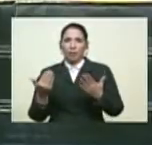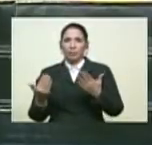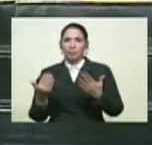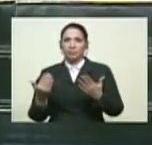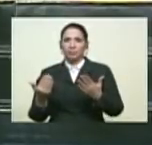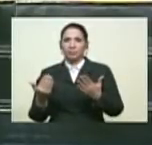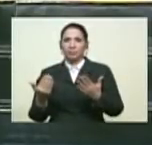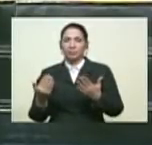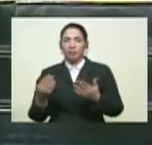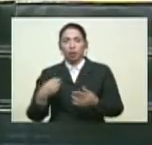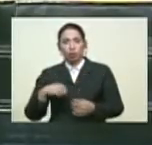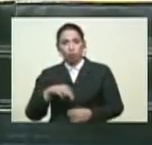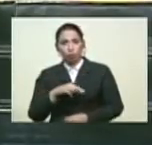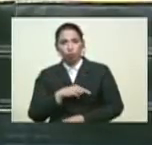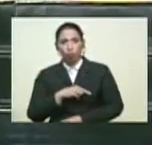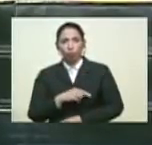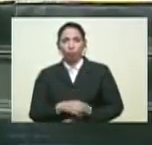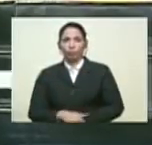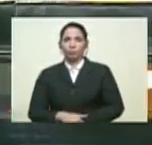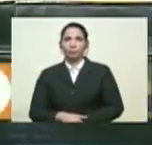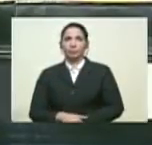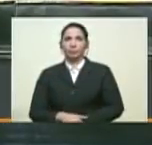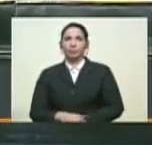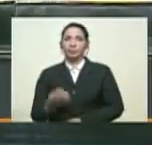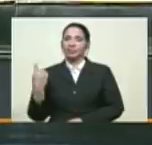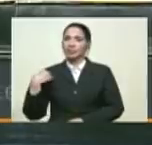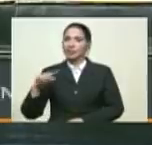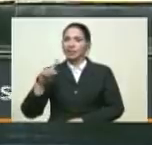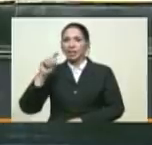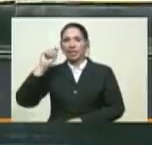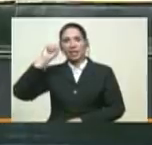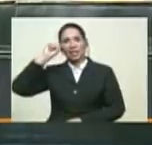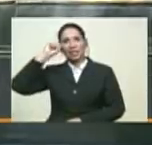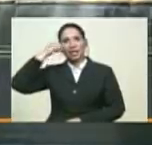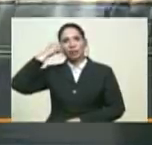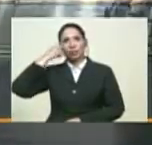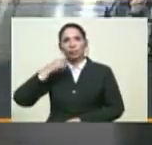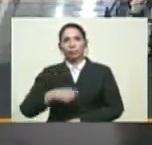estamos siendo víctima tiene una sola razón: